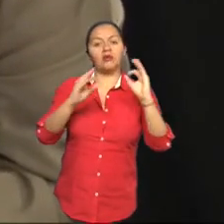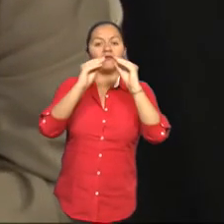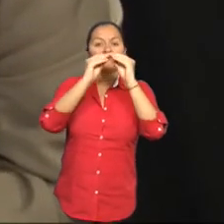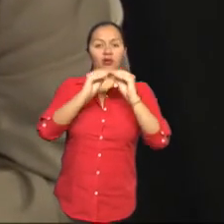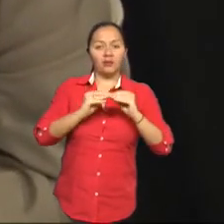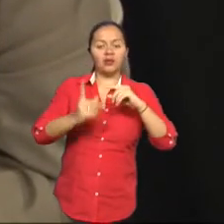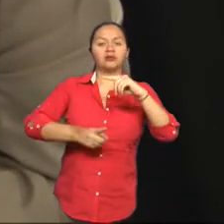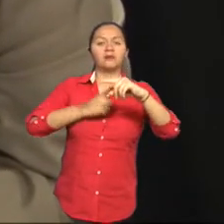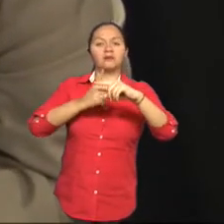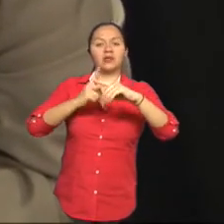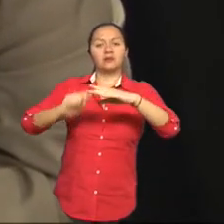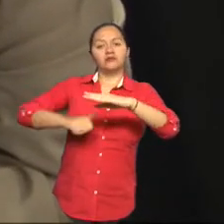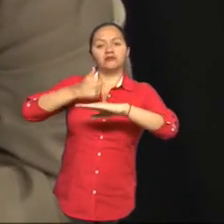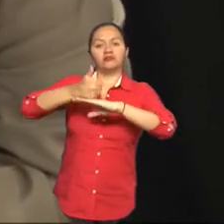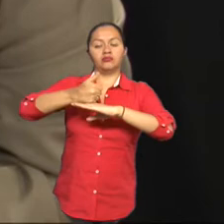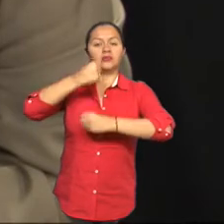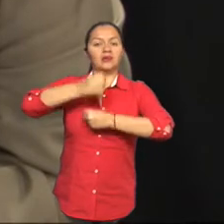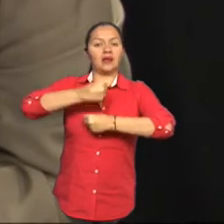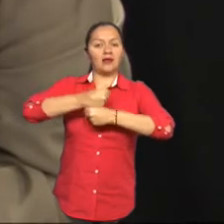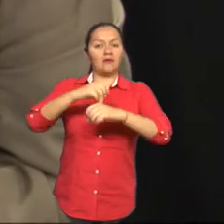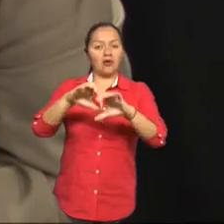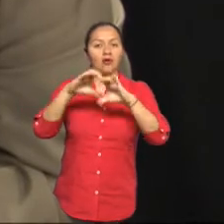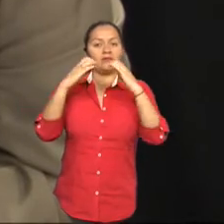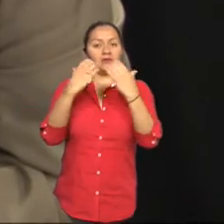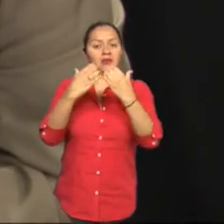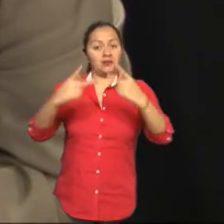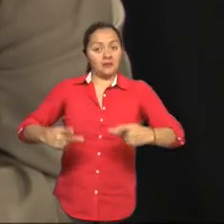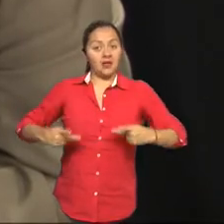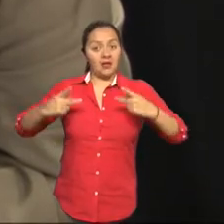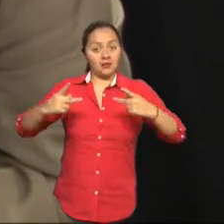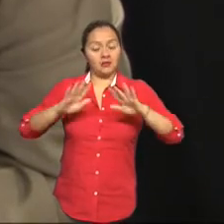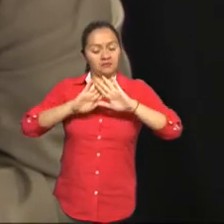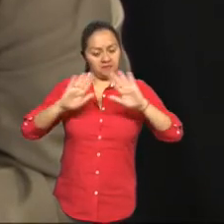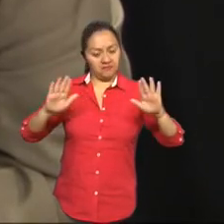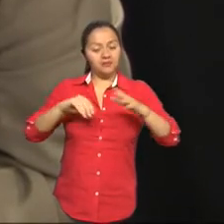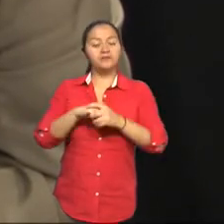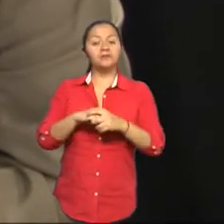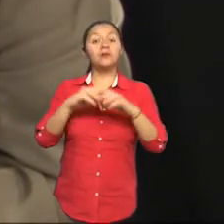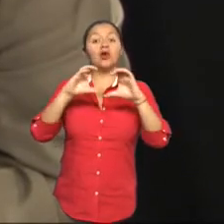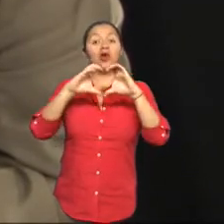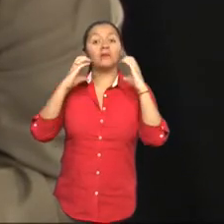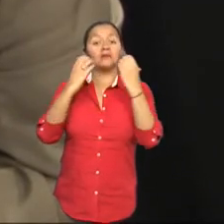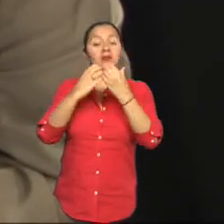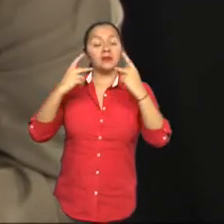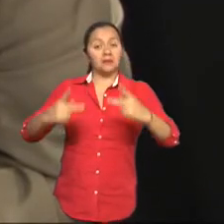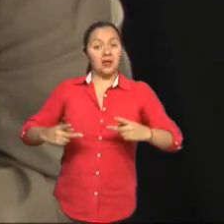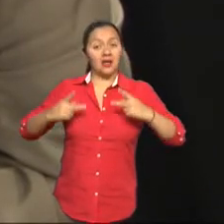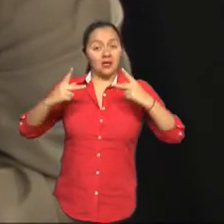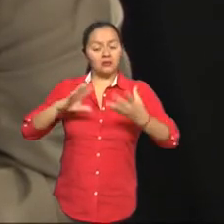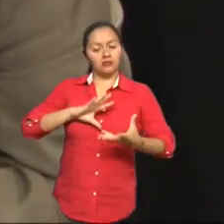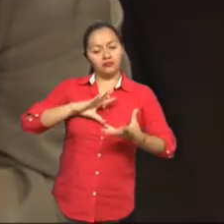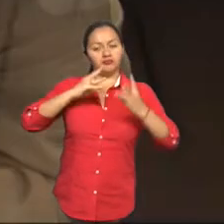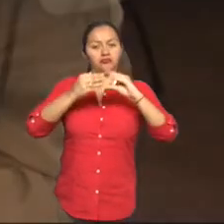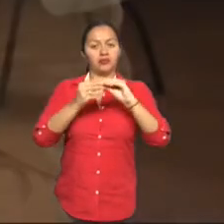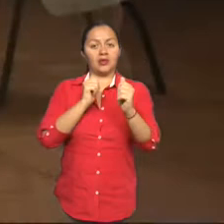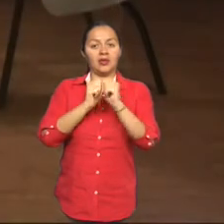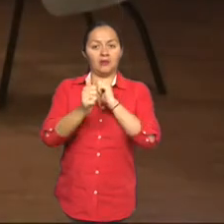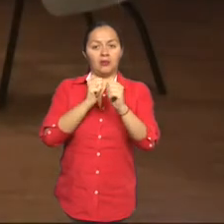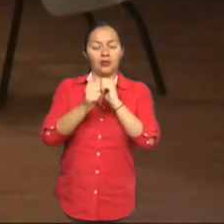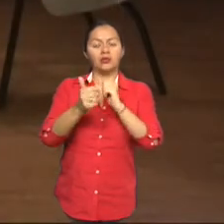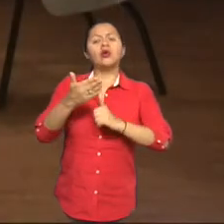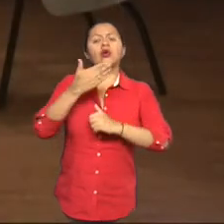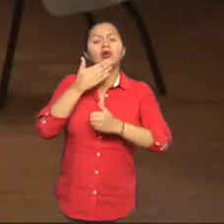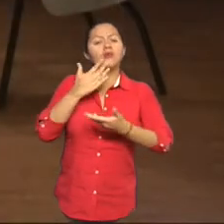el alto rendimiento, que es el trabajo del Comité Paralímpico Ecuatoriano. El Comité Paralímpico es el ente rector del deporte adaptado. En su estructura, ¿cómo